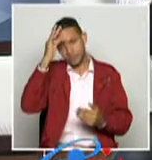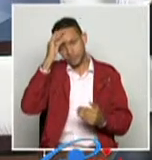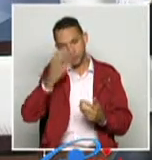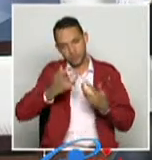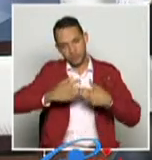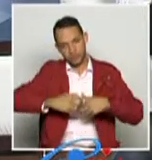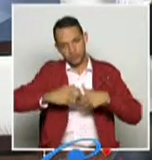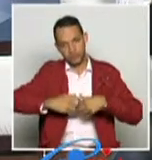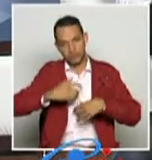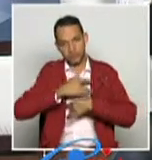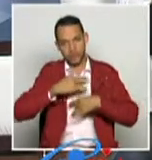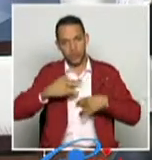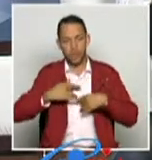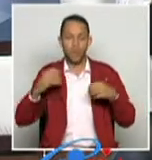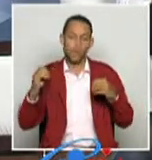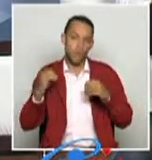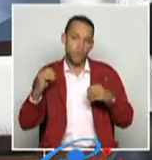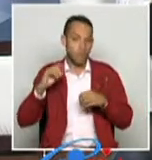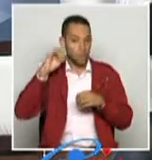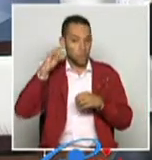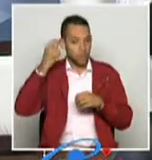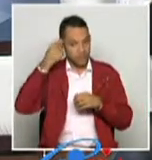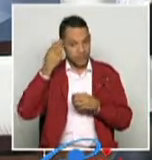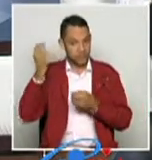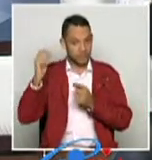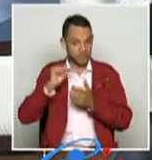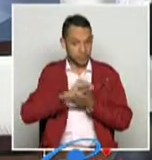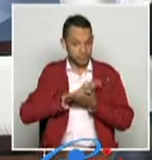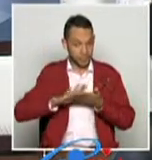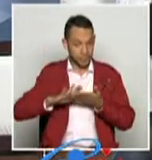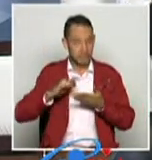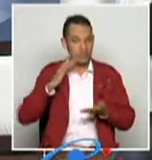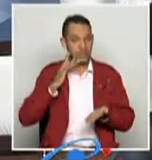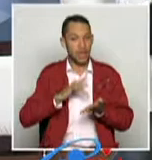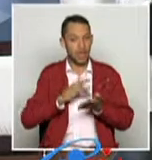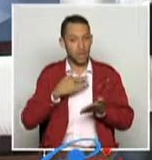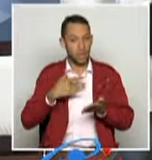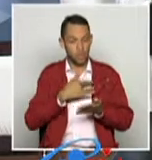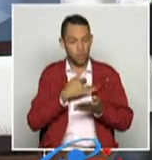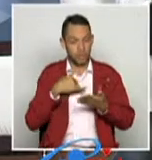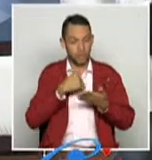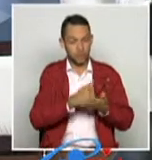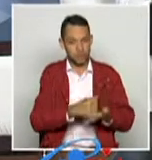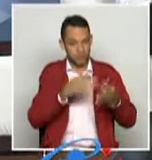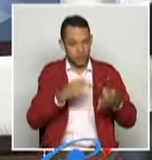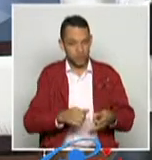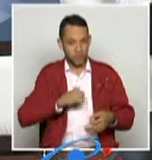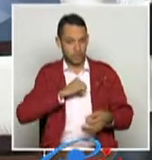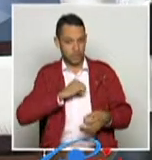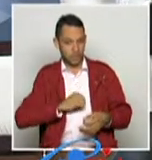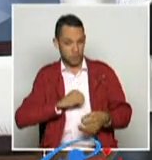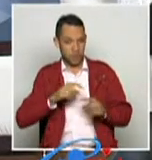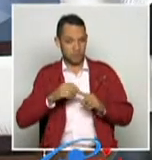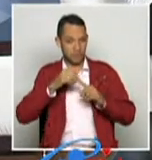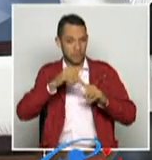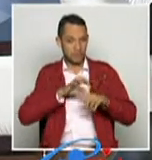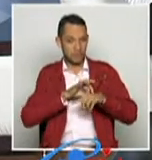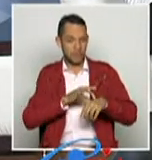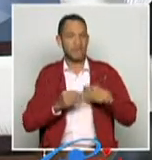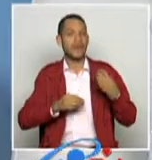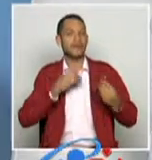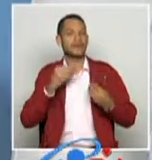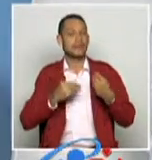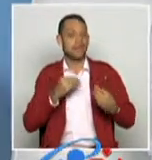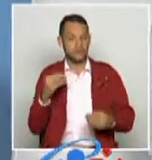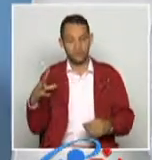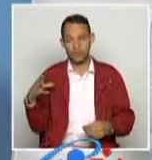EPS o el régimen subsidiado o el sistema de salud a que pertenezco no me ofrece la posibilidad de un especialista. Bueno,